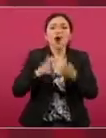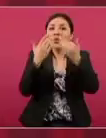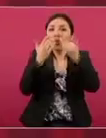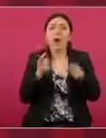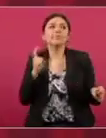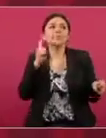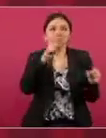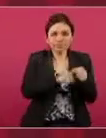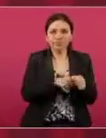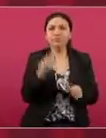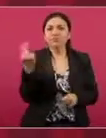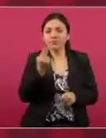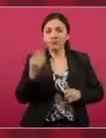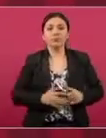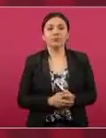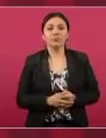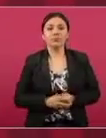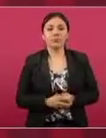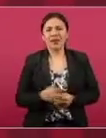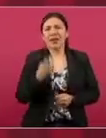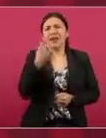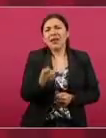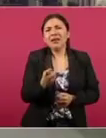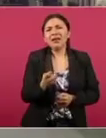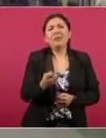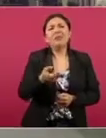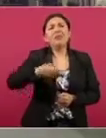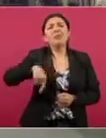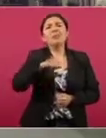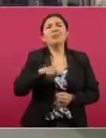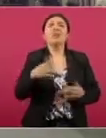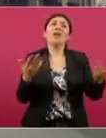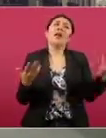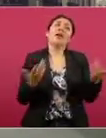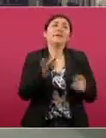Entonces, la crítica que porque